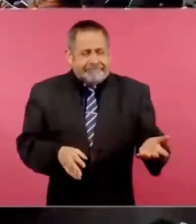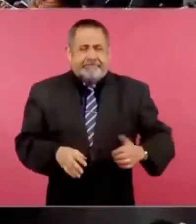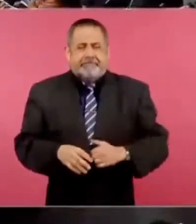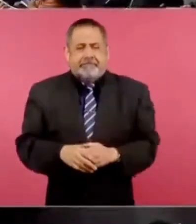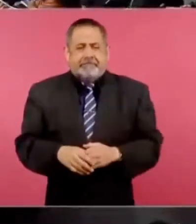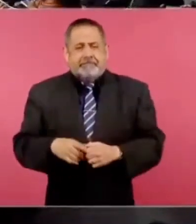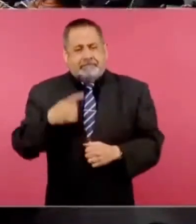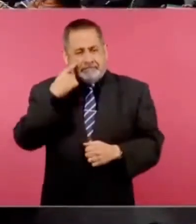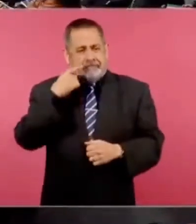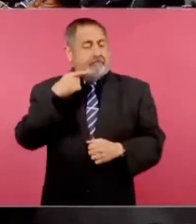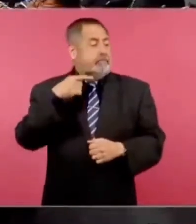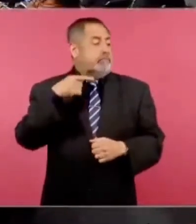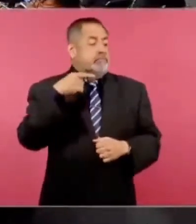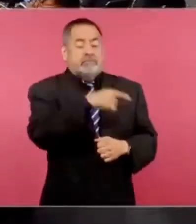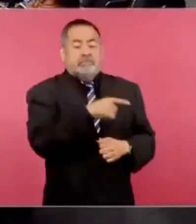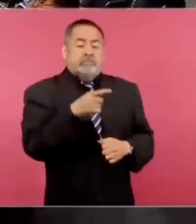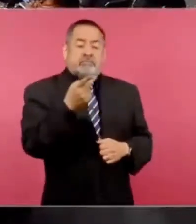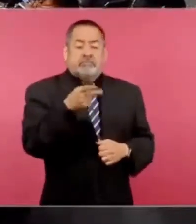de un gurú